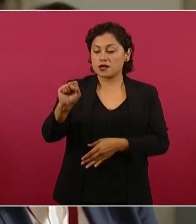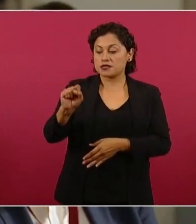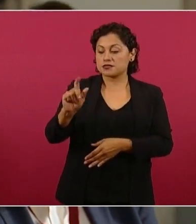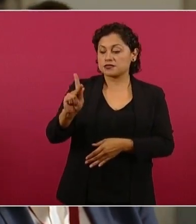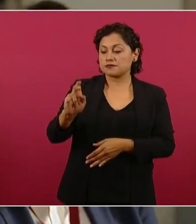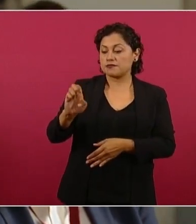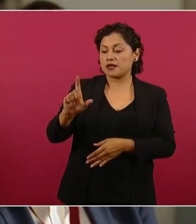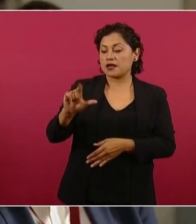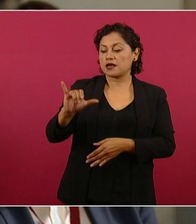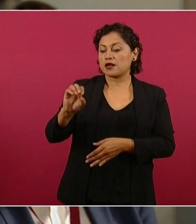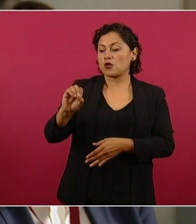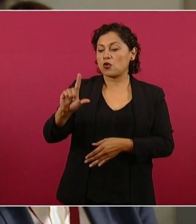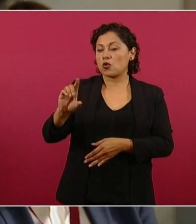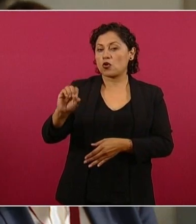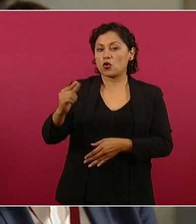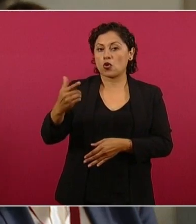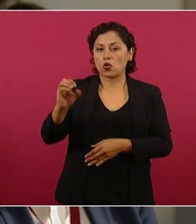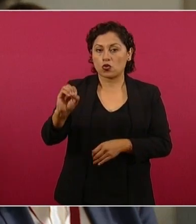espeleólogo,